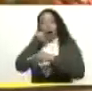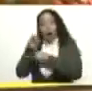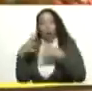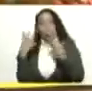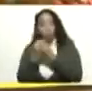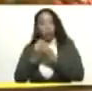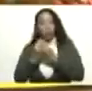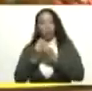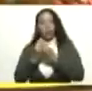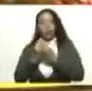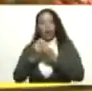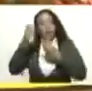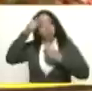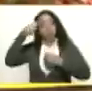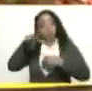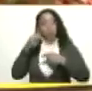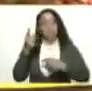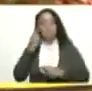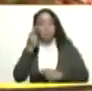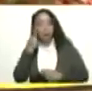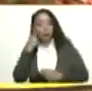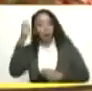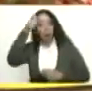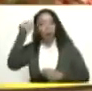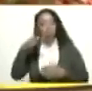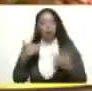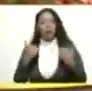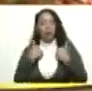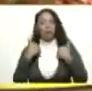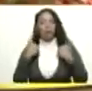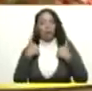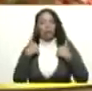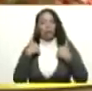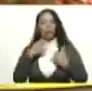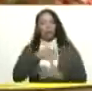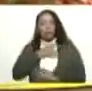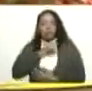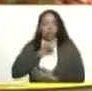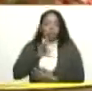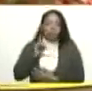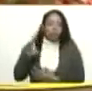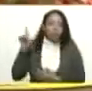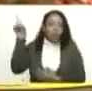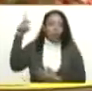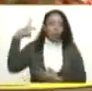A pie juntilla a ese pueblo sufrido, adolorido de las Tejerías.